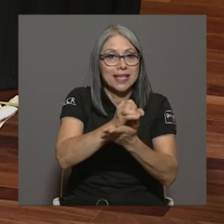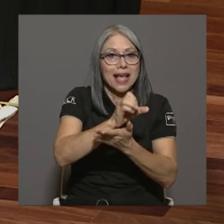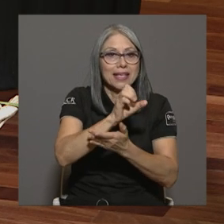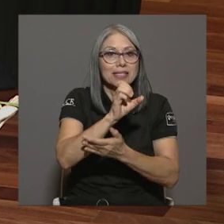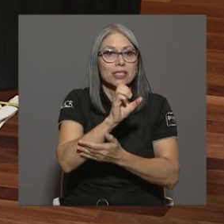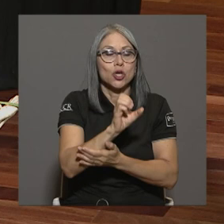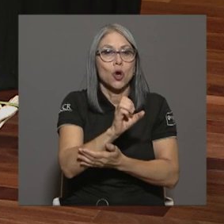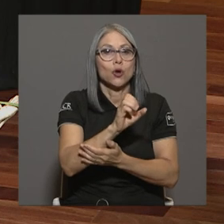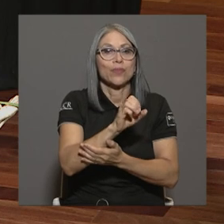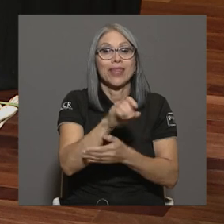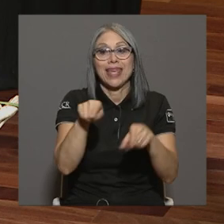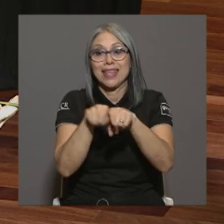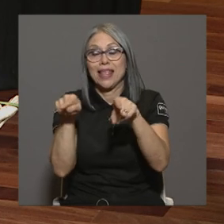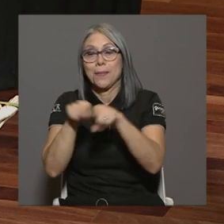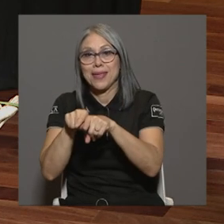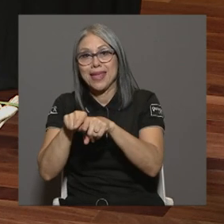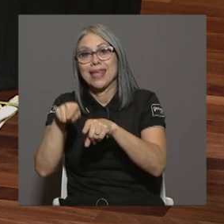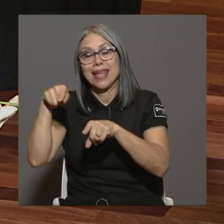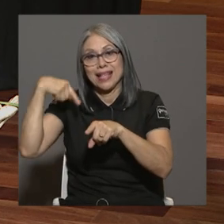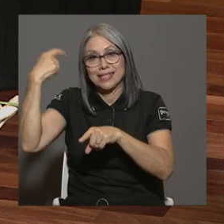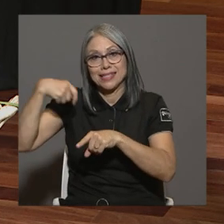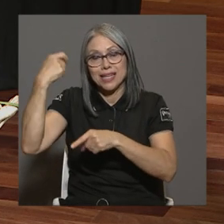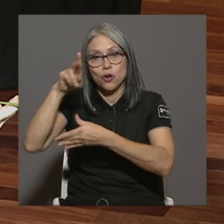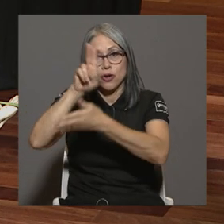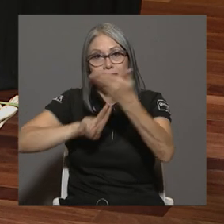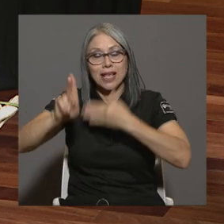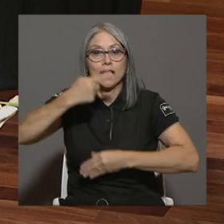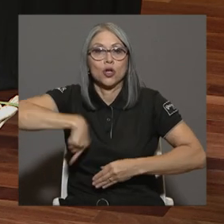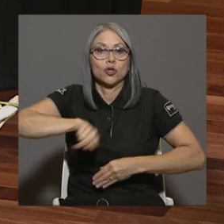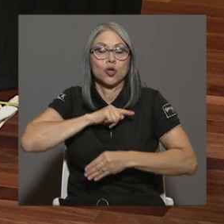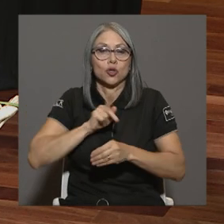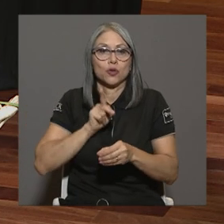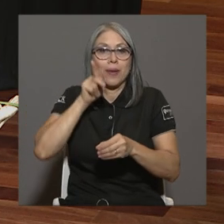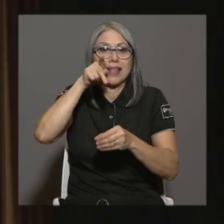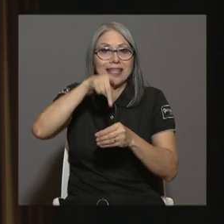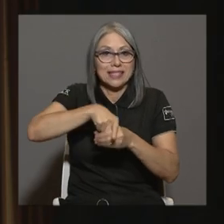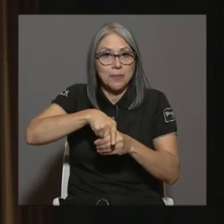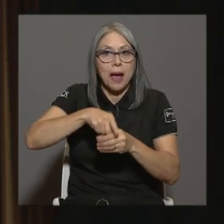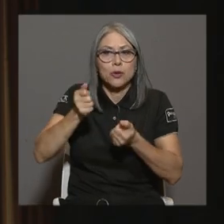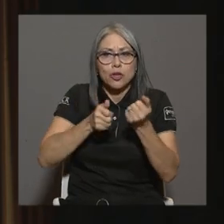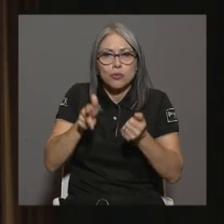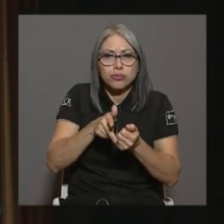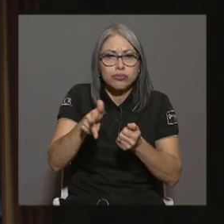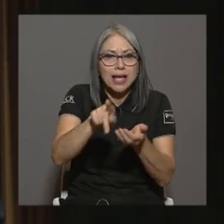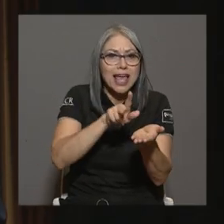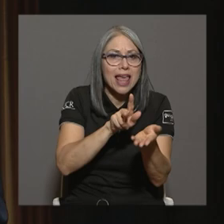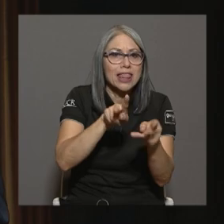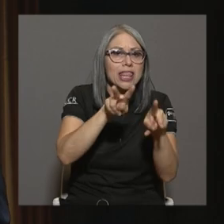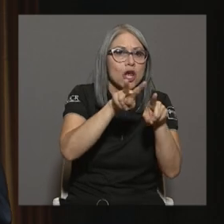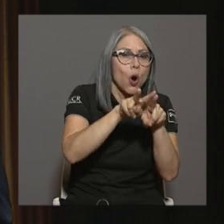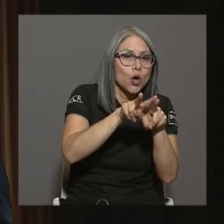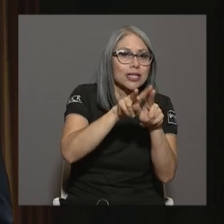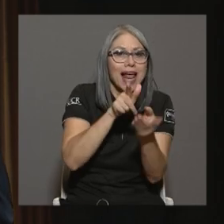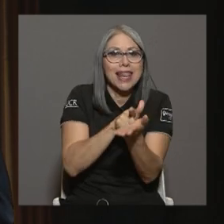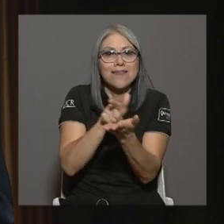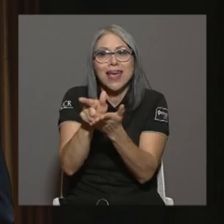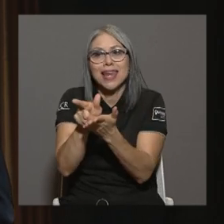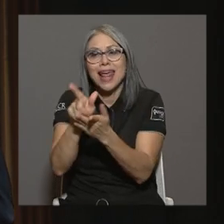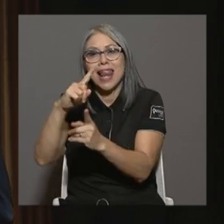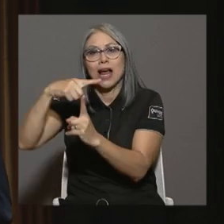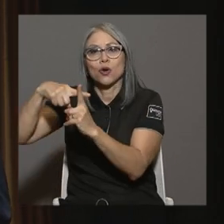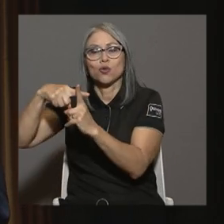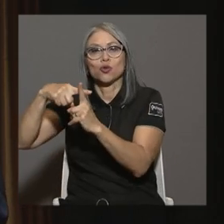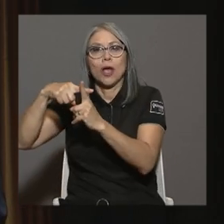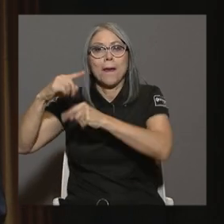Cine Universitario, participamos en las caravanas realizadas en Nicoya, Liberia, La Cruz, Bagaces